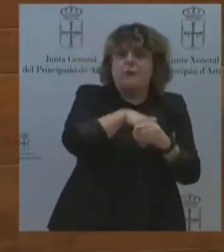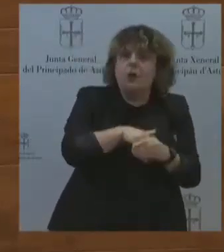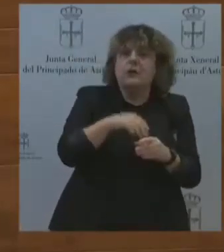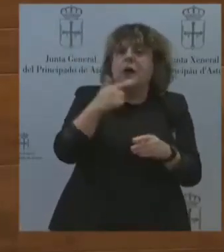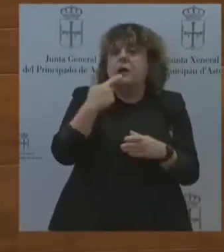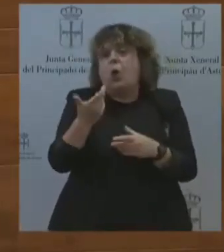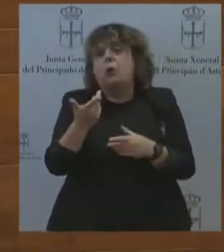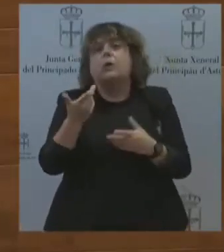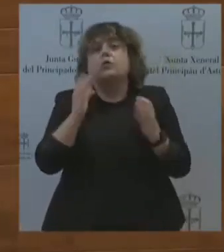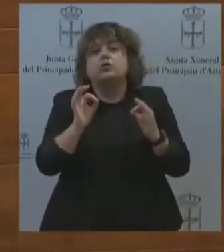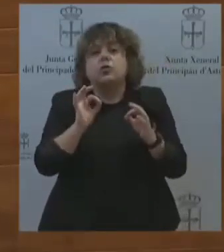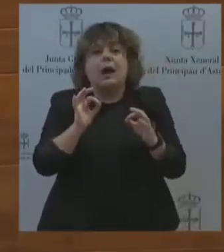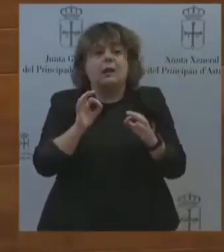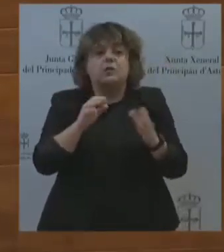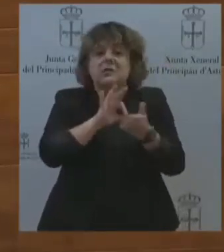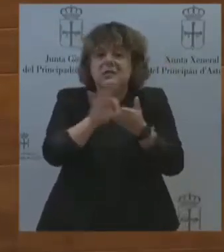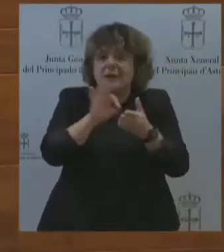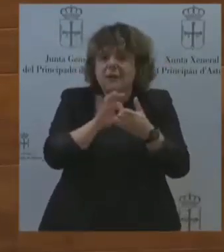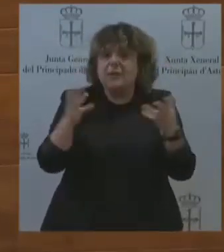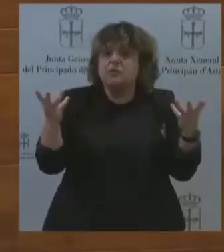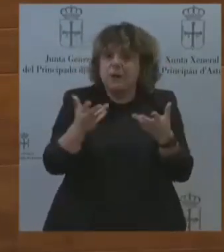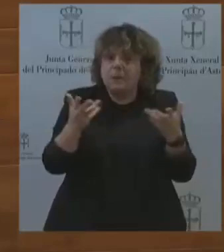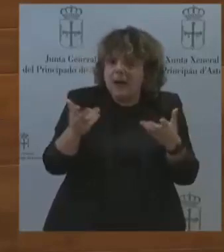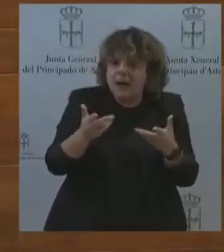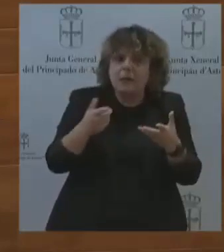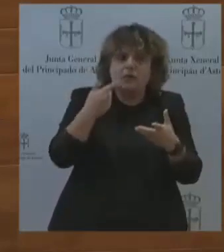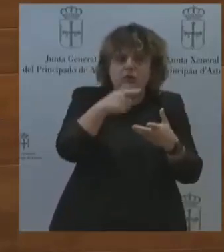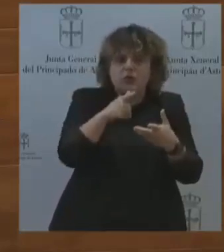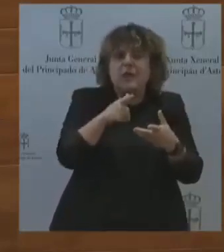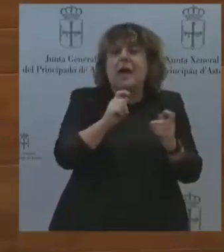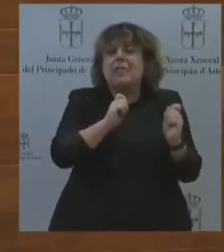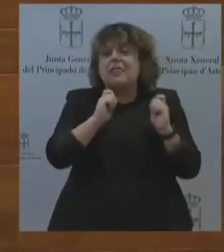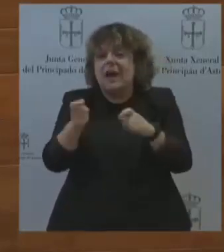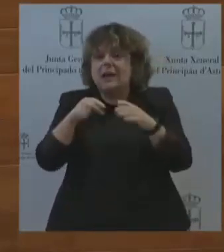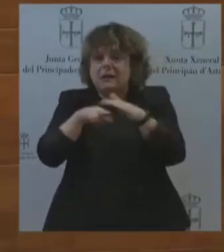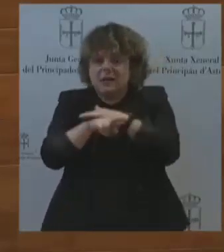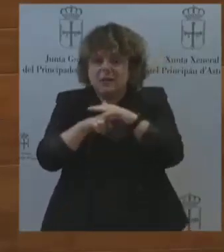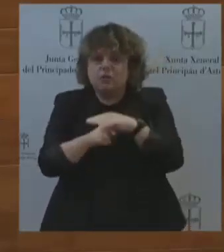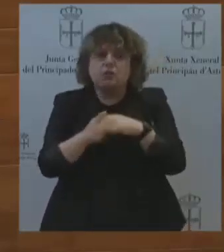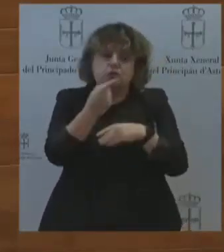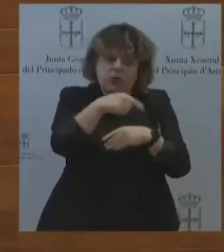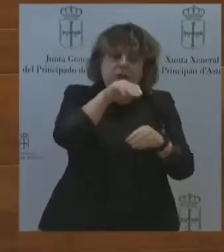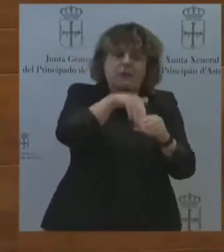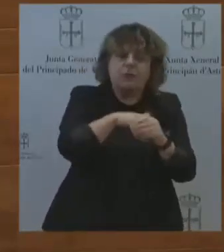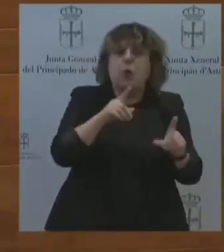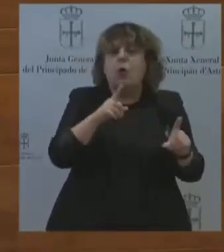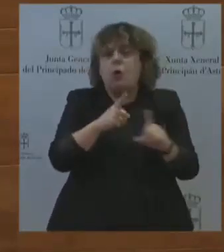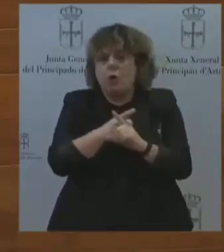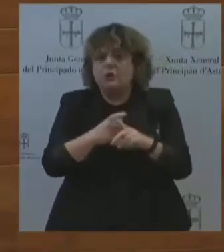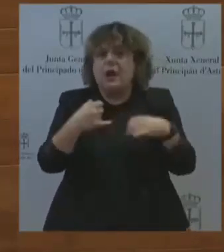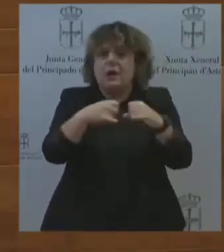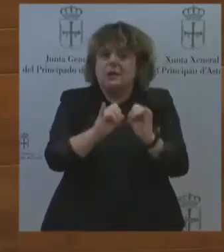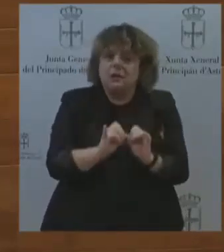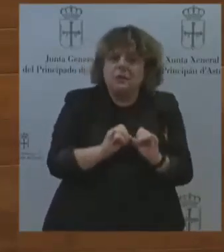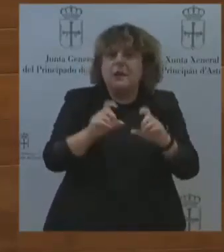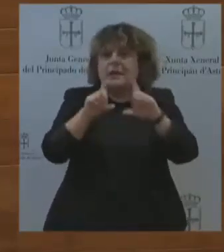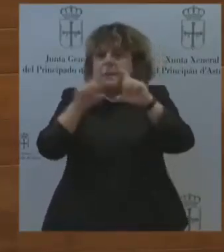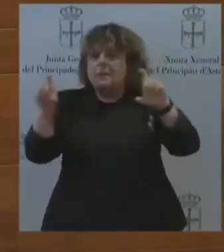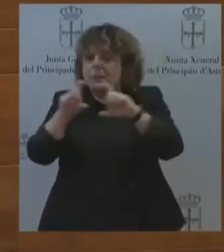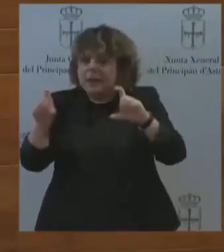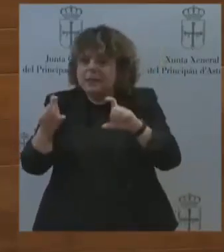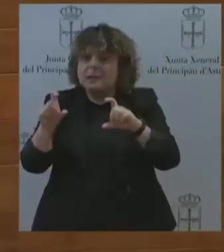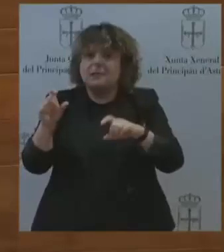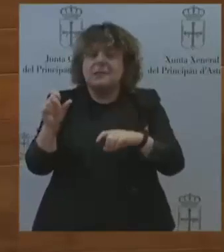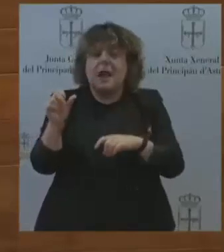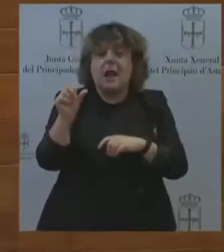su trabajo con seguridad. Negaron ayudas para los concejos y las empresas del suroccidente, afectadas por los argallos.